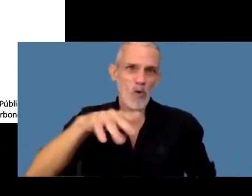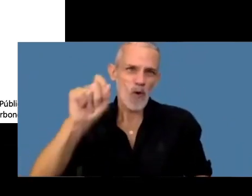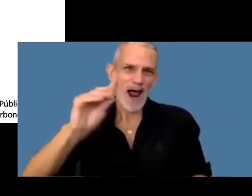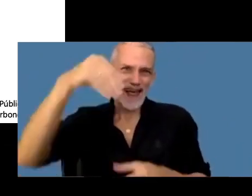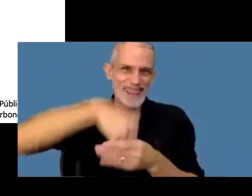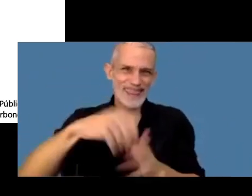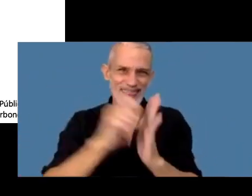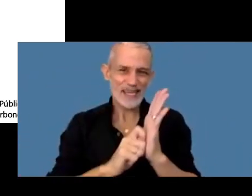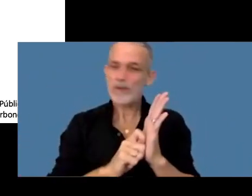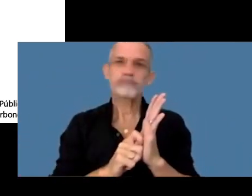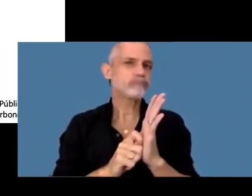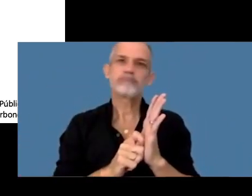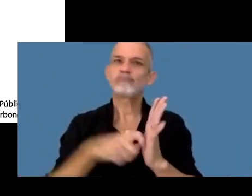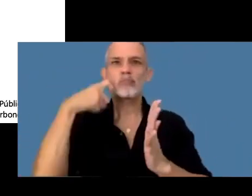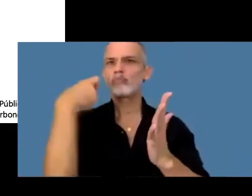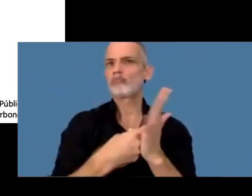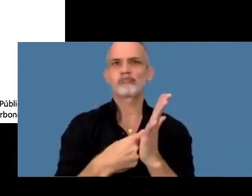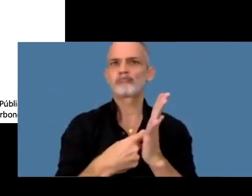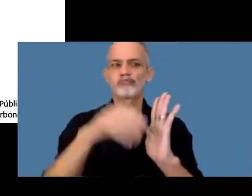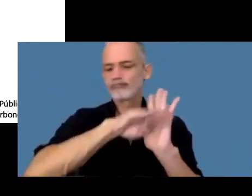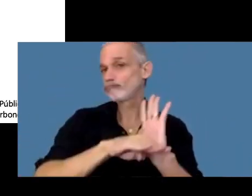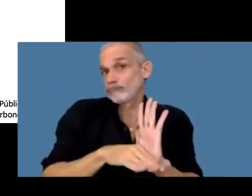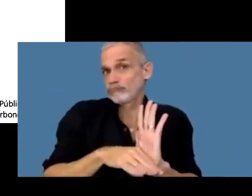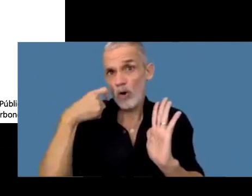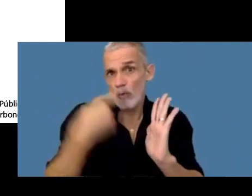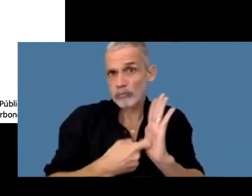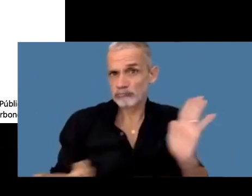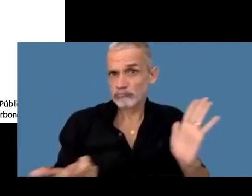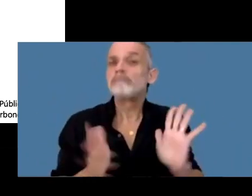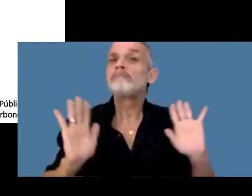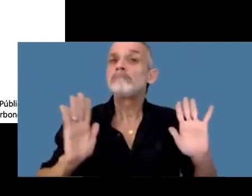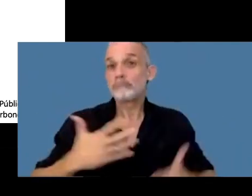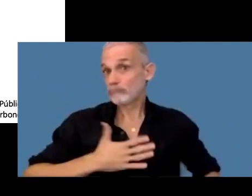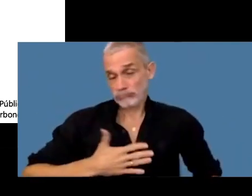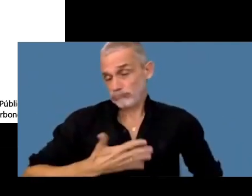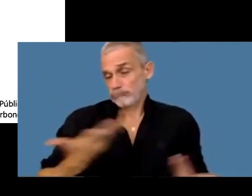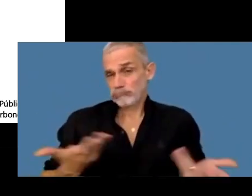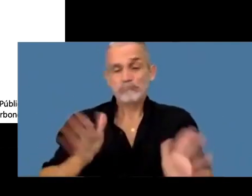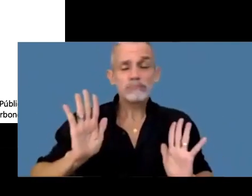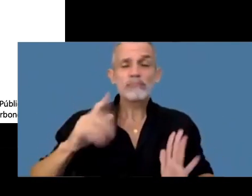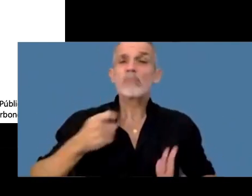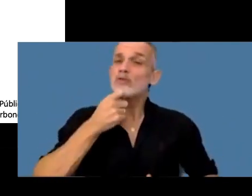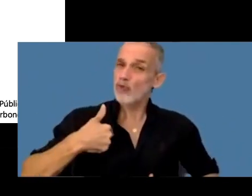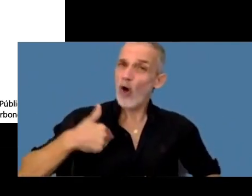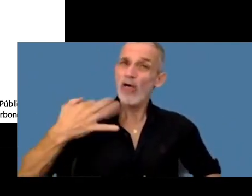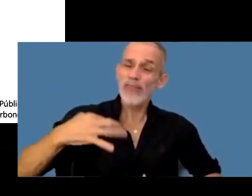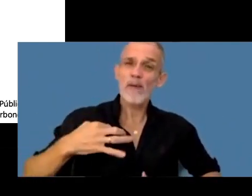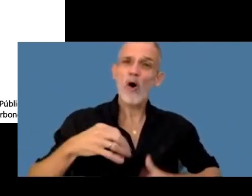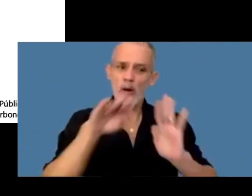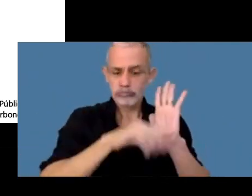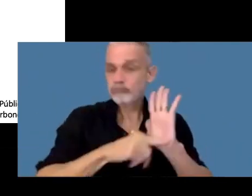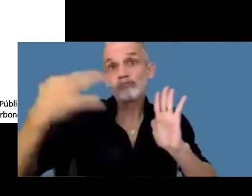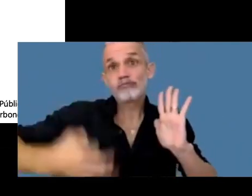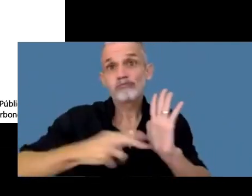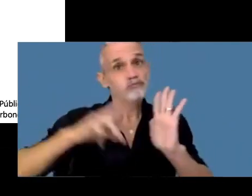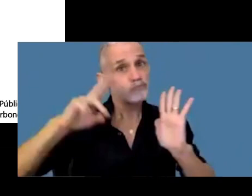ha cumplido con la pauta normativa. Y por más lastimoso que sea, si yo tuviera que aplicar la norma, no me queda otra que